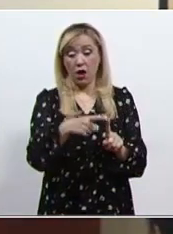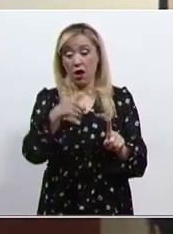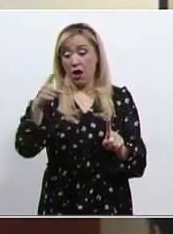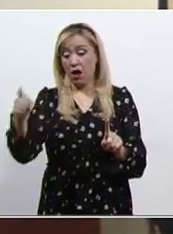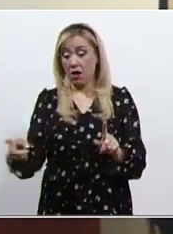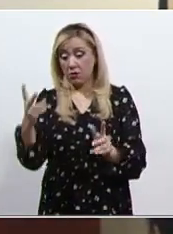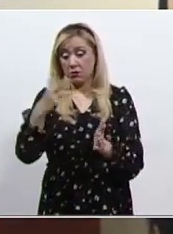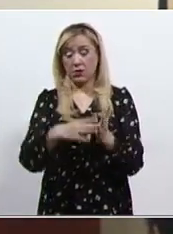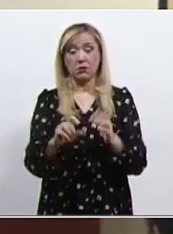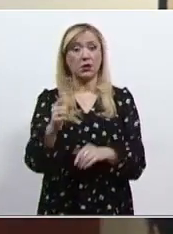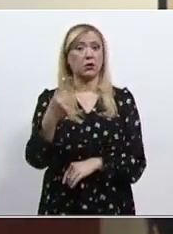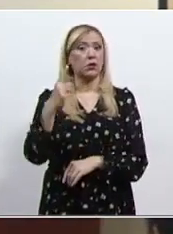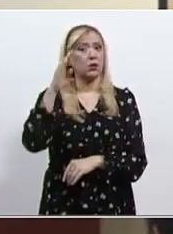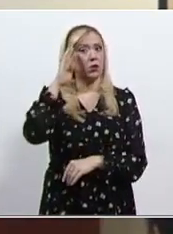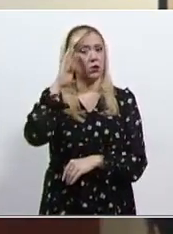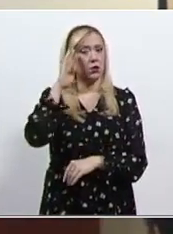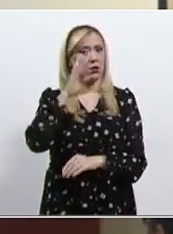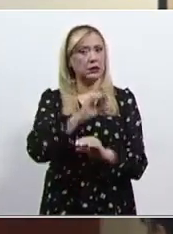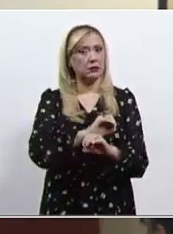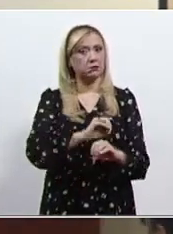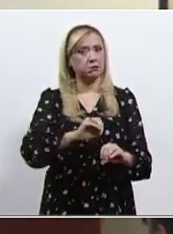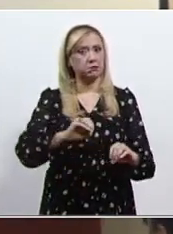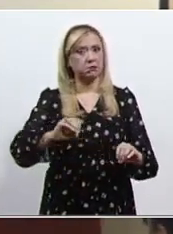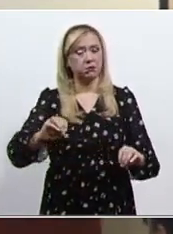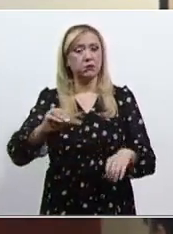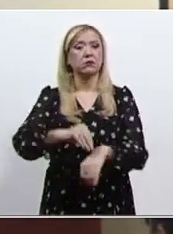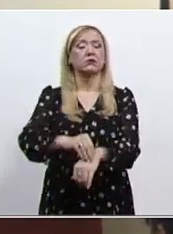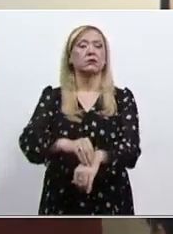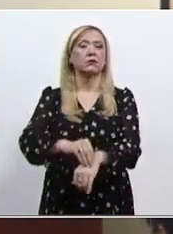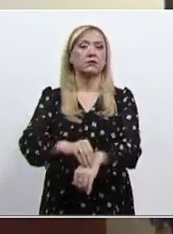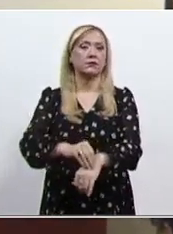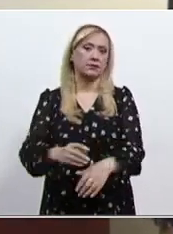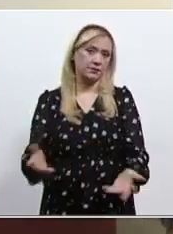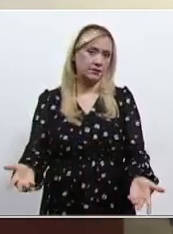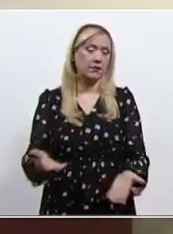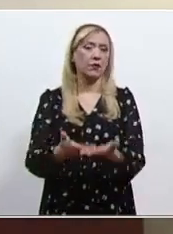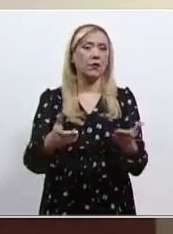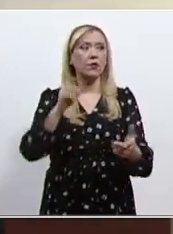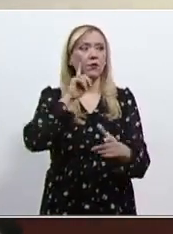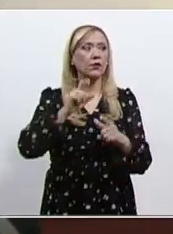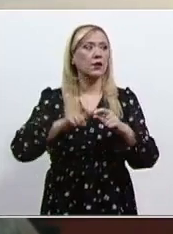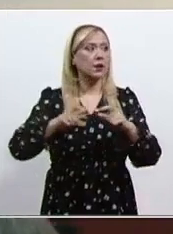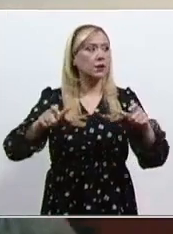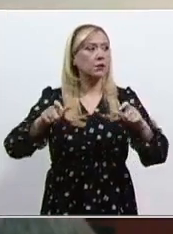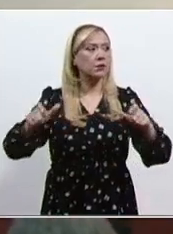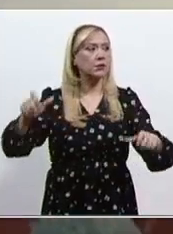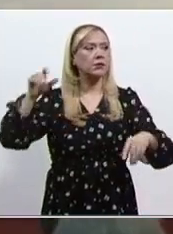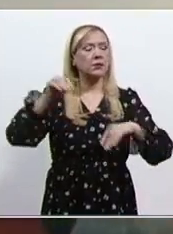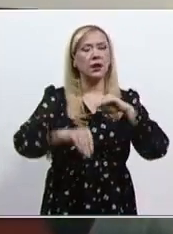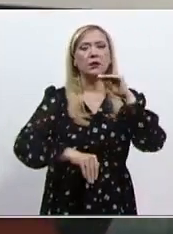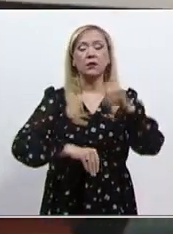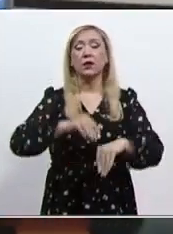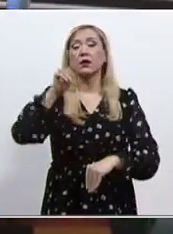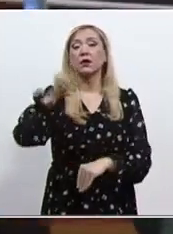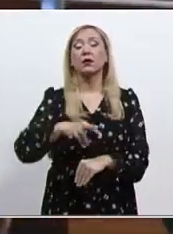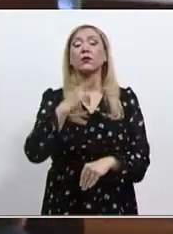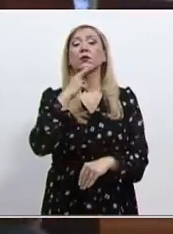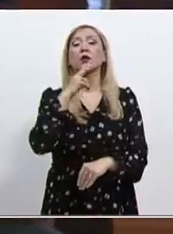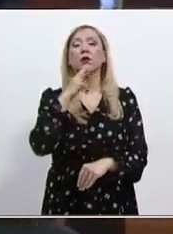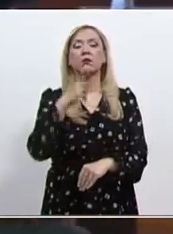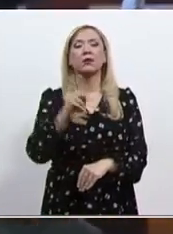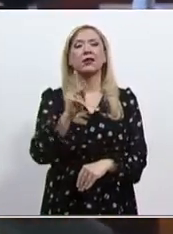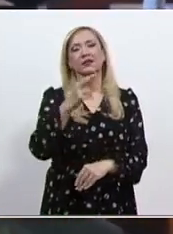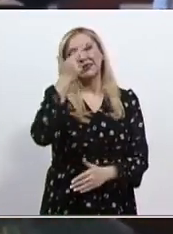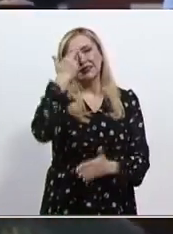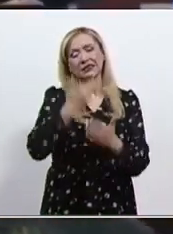2021 sin embargo reconoció que la mayor presencia de las mujeres en política se ha traducido en mayores actos de violencia